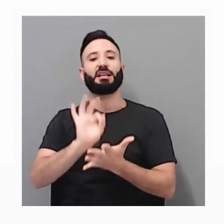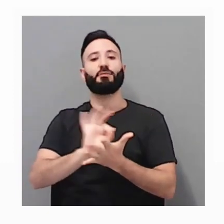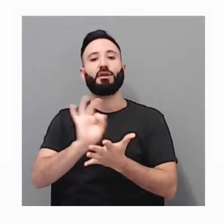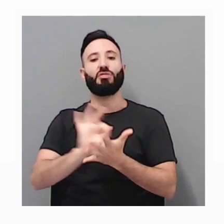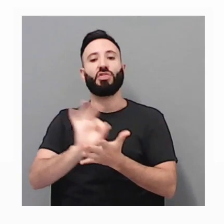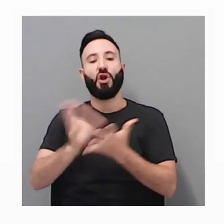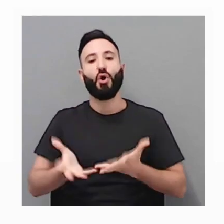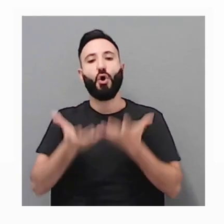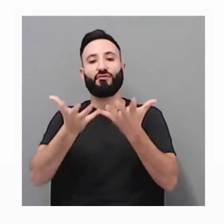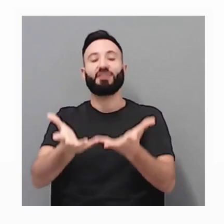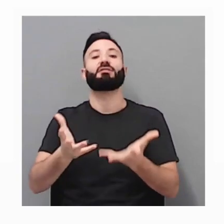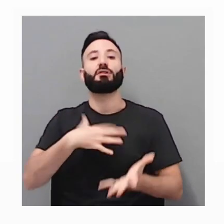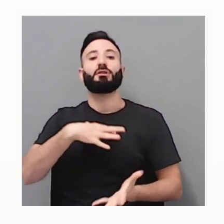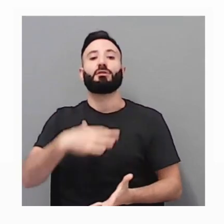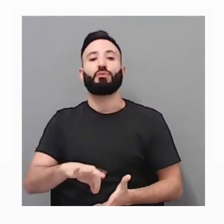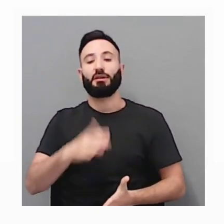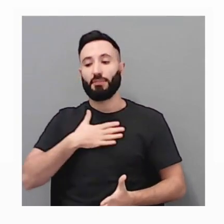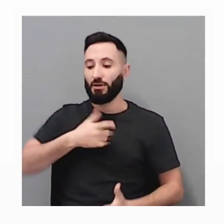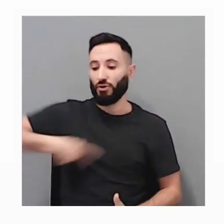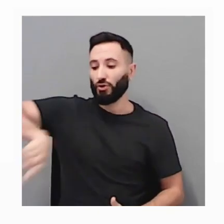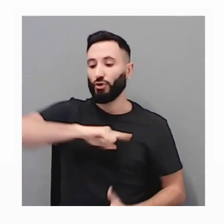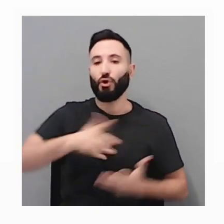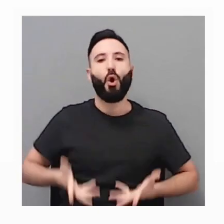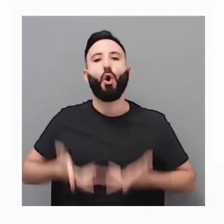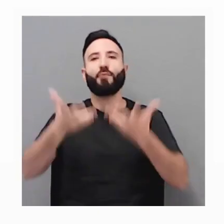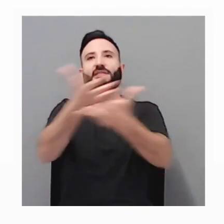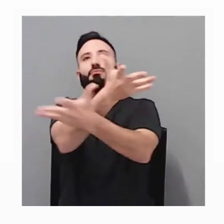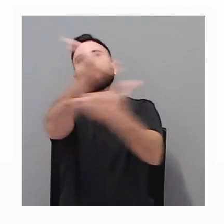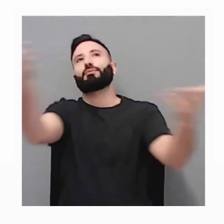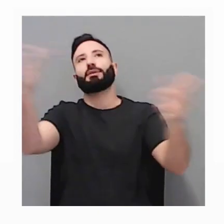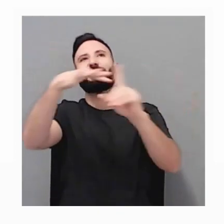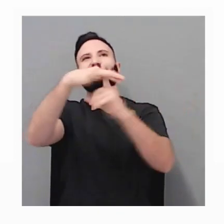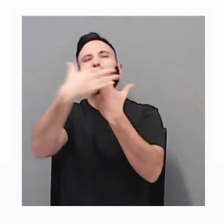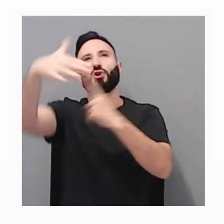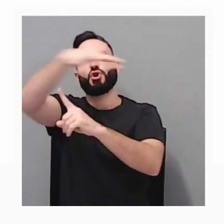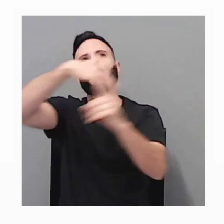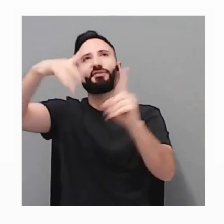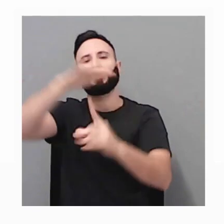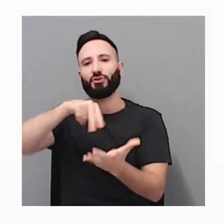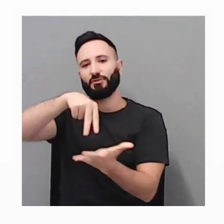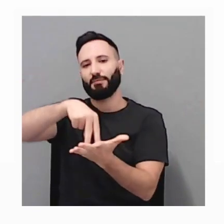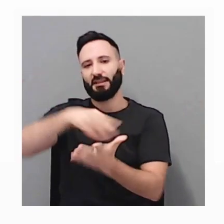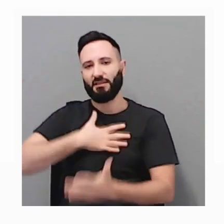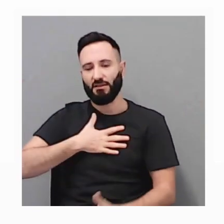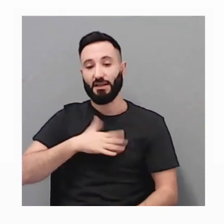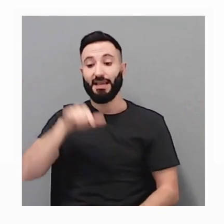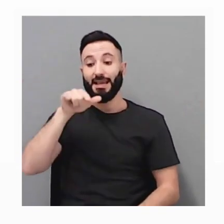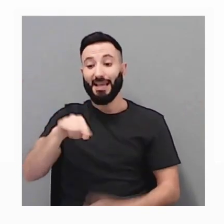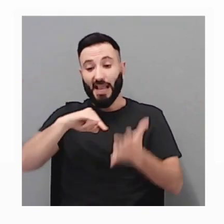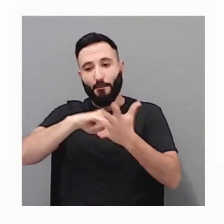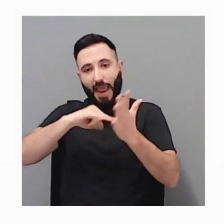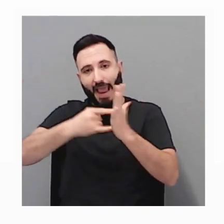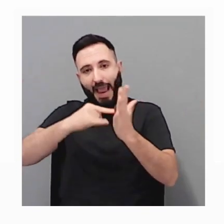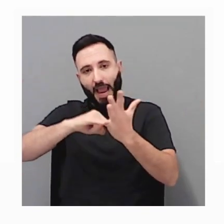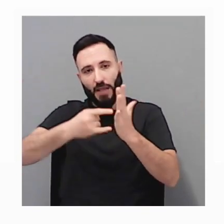como hablaba, de estarmos al servicio de los contextos donde estamos. Este es el método. Y